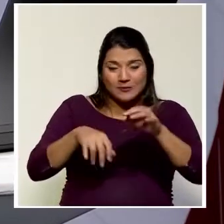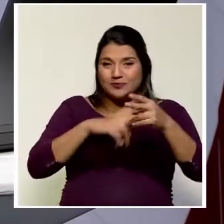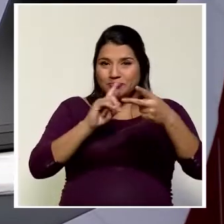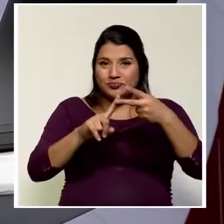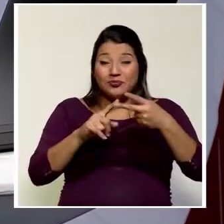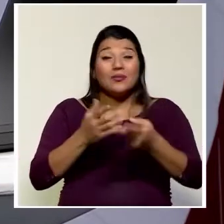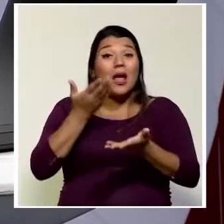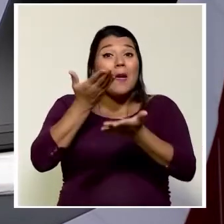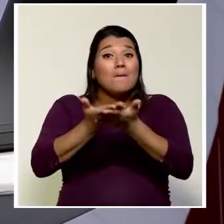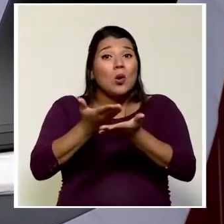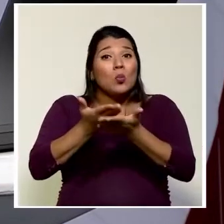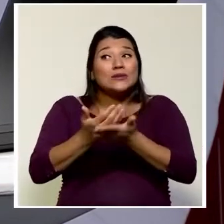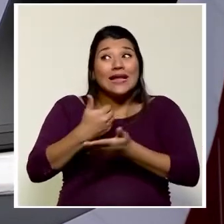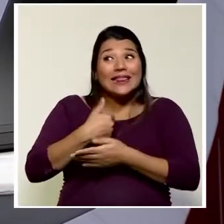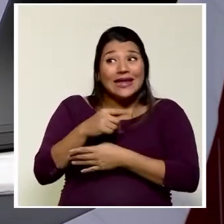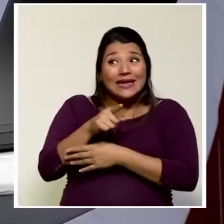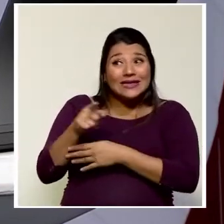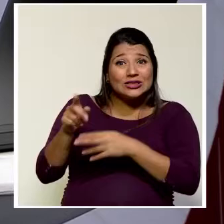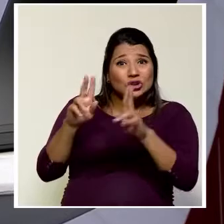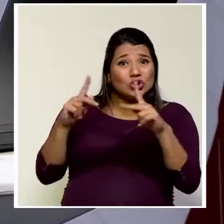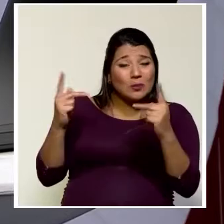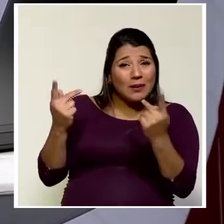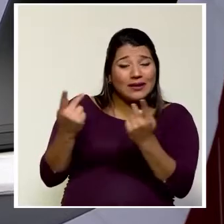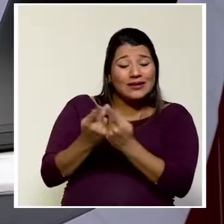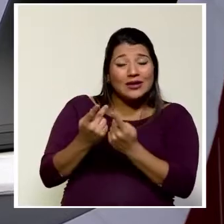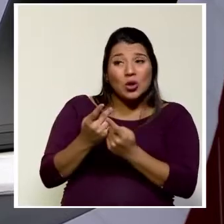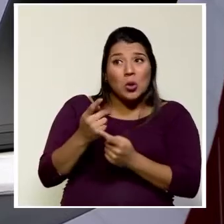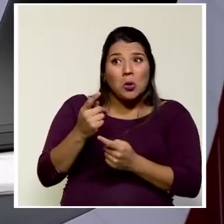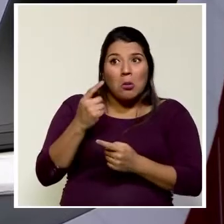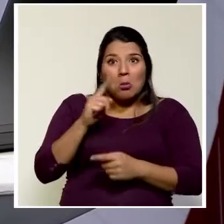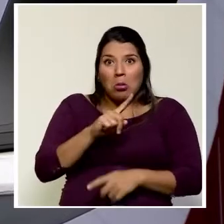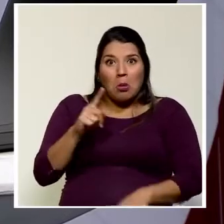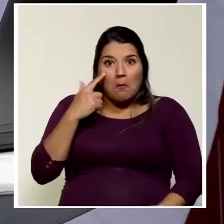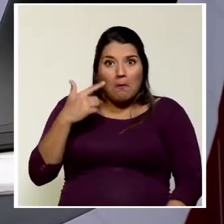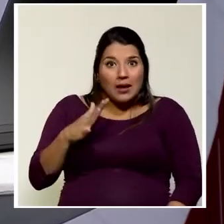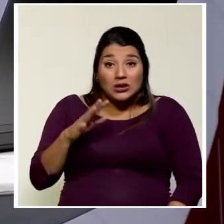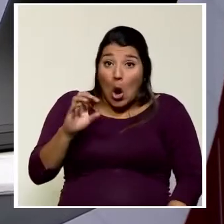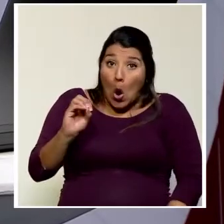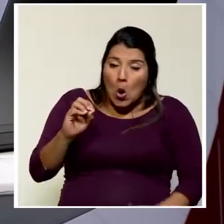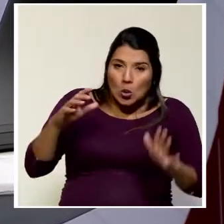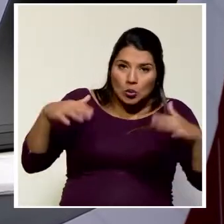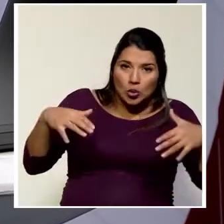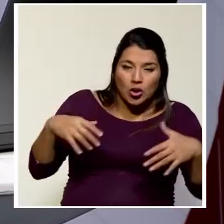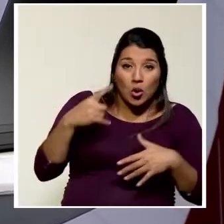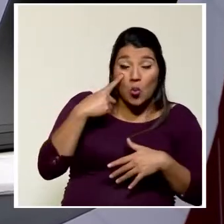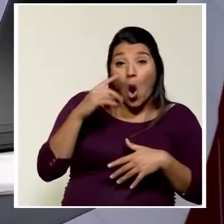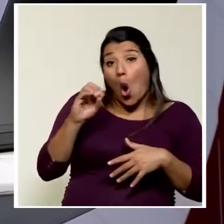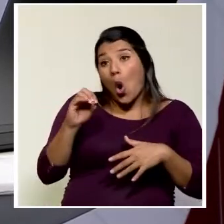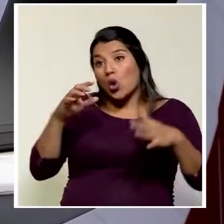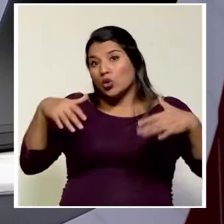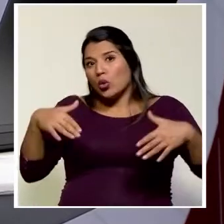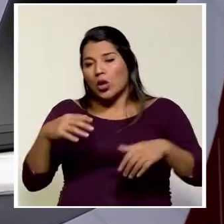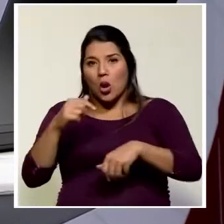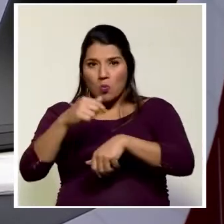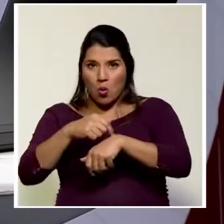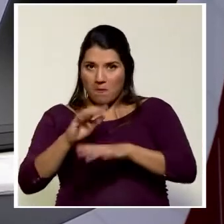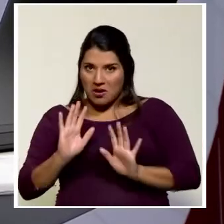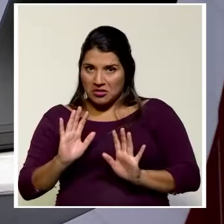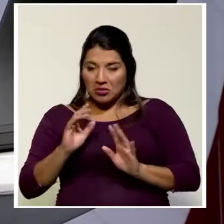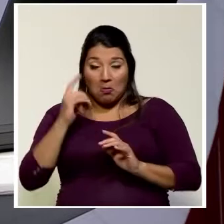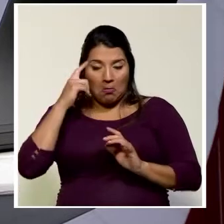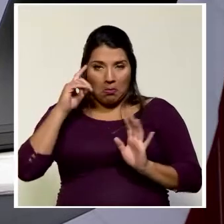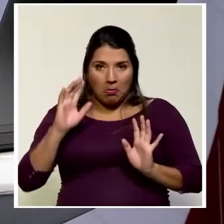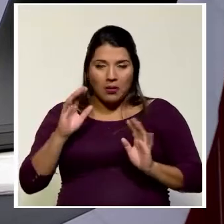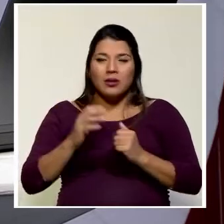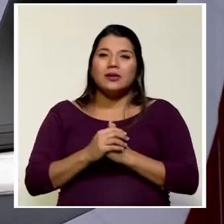de los partidos no parecen, o por lo menos no se ha visto, o no ha sido el momento, siendo benevolentes, pensemos,